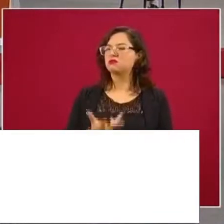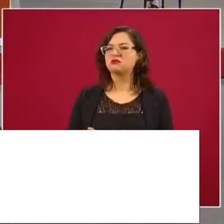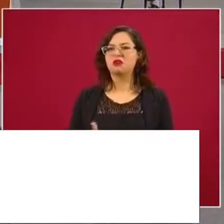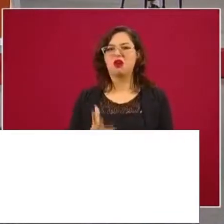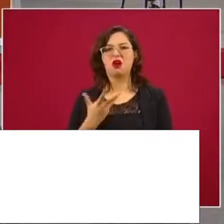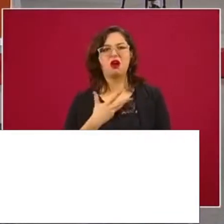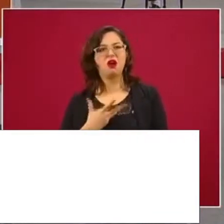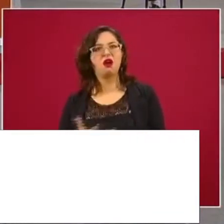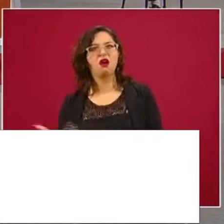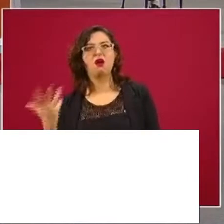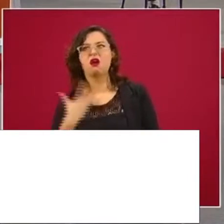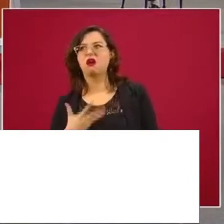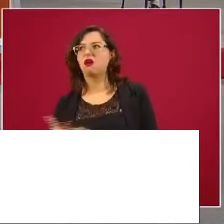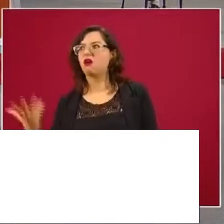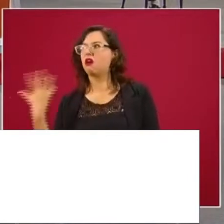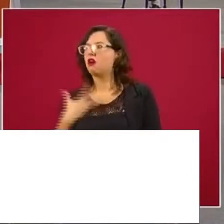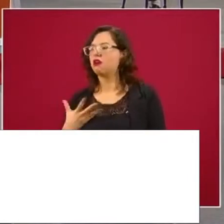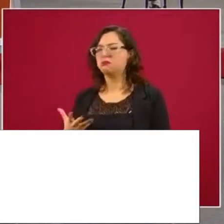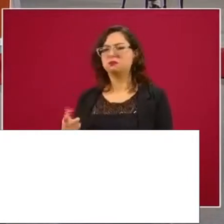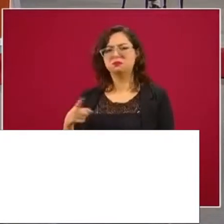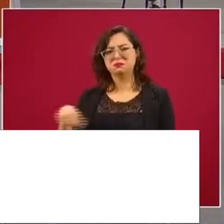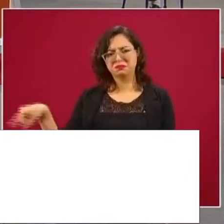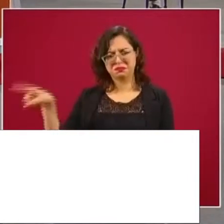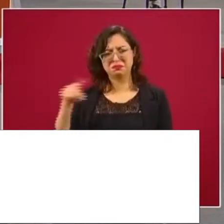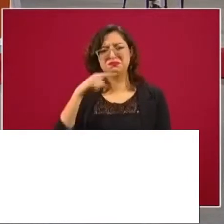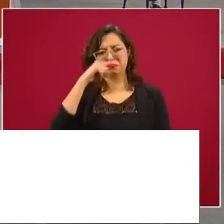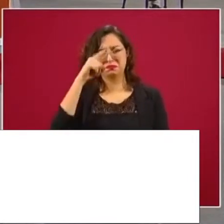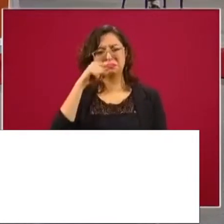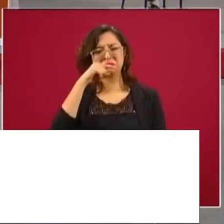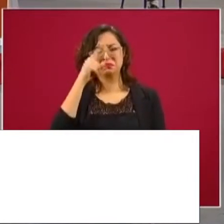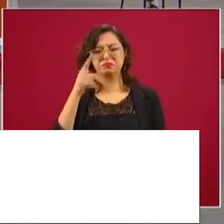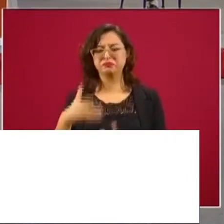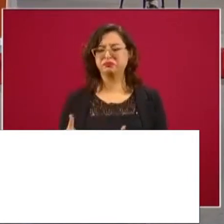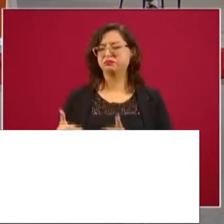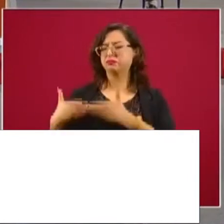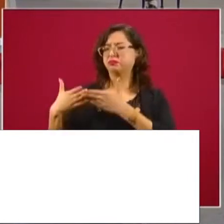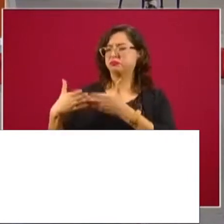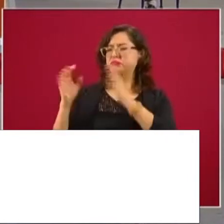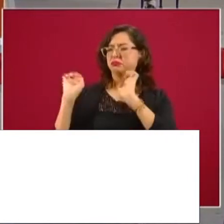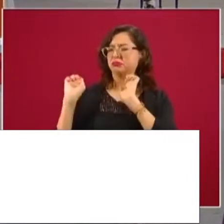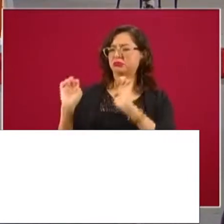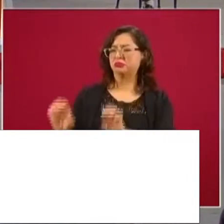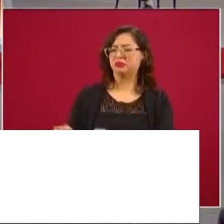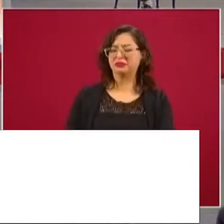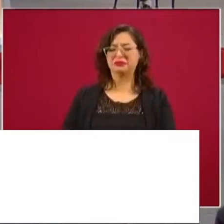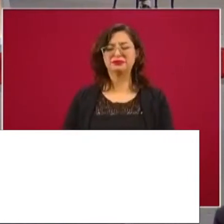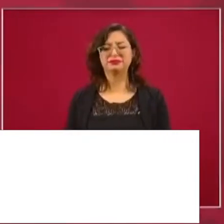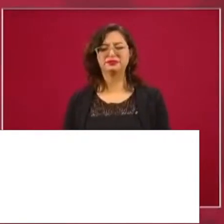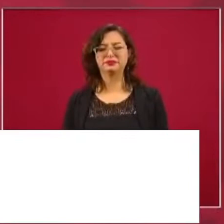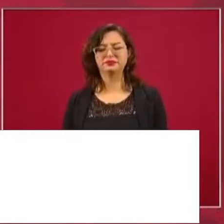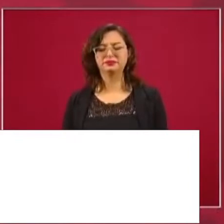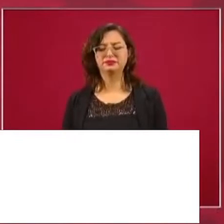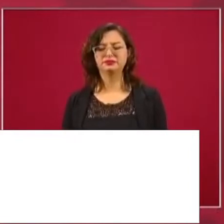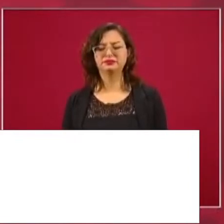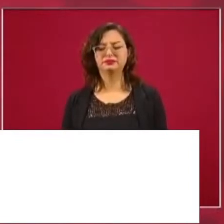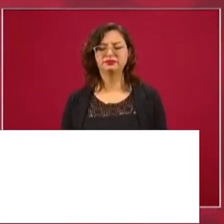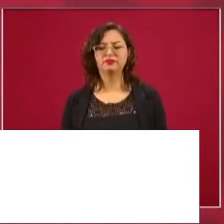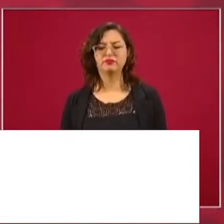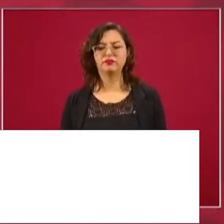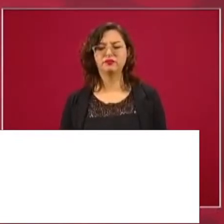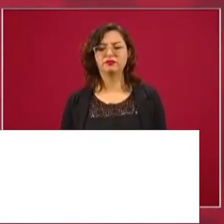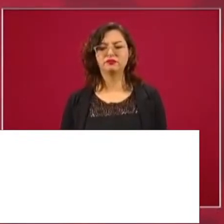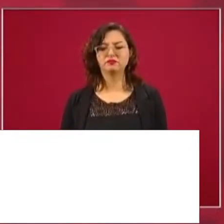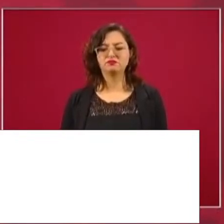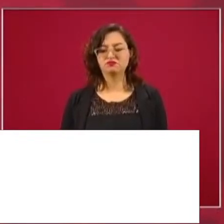senior de la Casa Blanca, y en su portafolio está el tema de migración. Uh-huh. Stephen Miller es